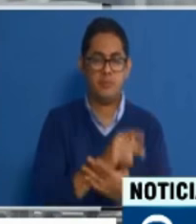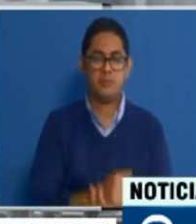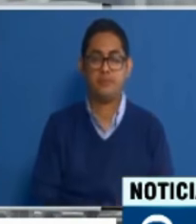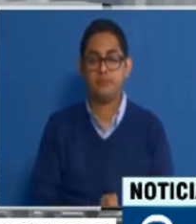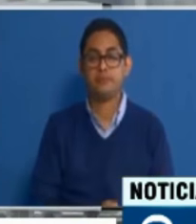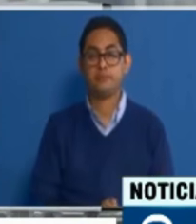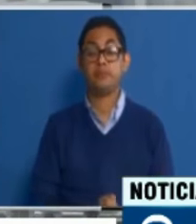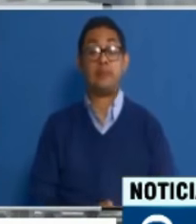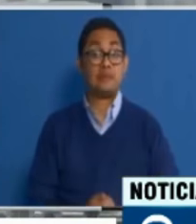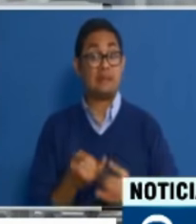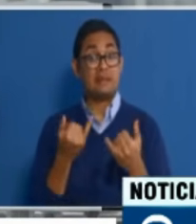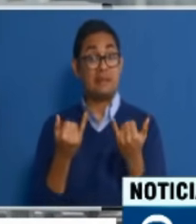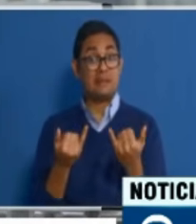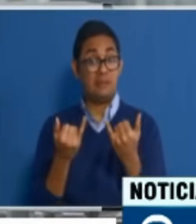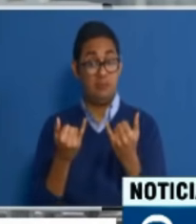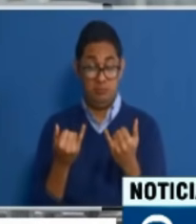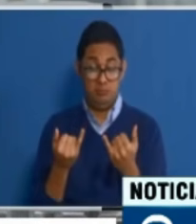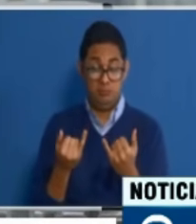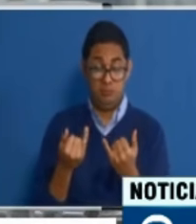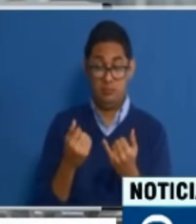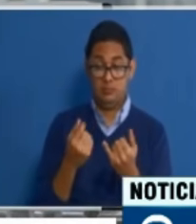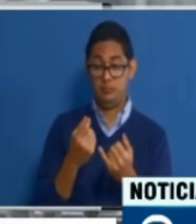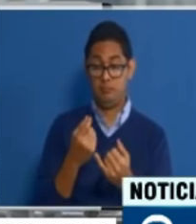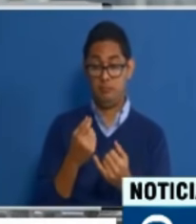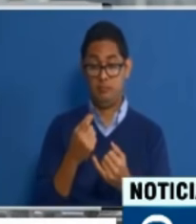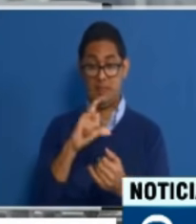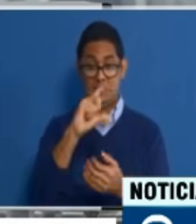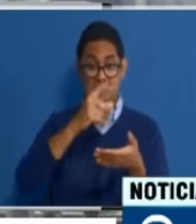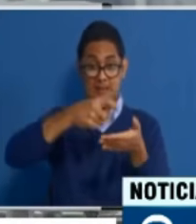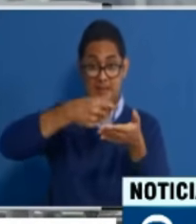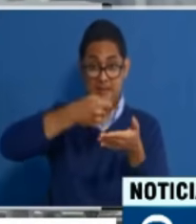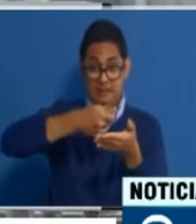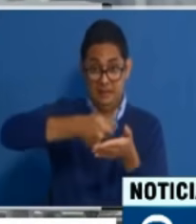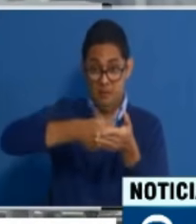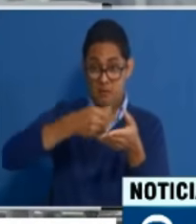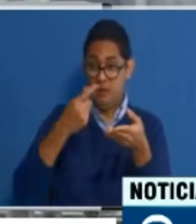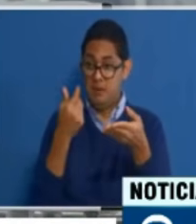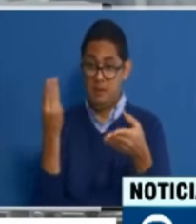Este sistema aporta a la seguridad física